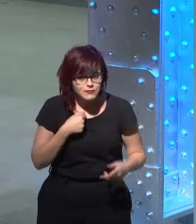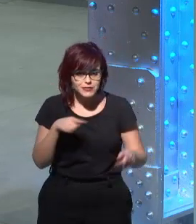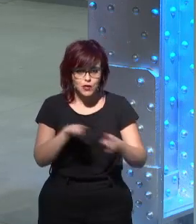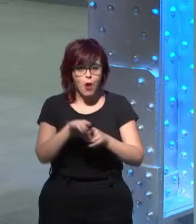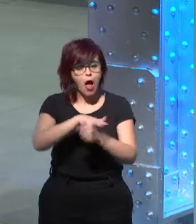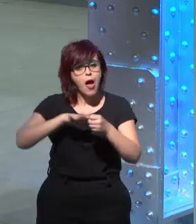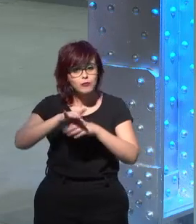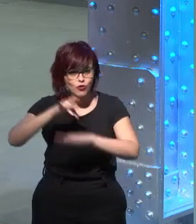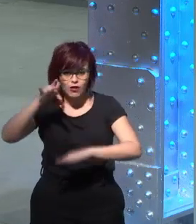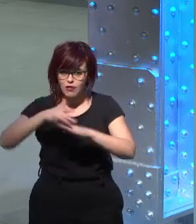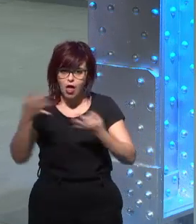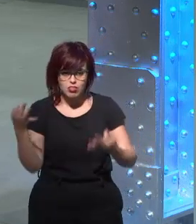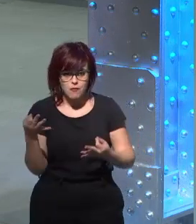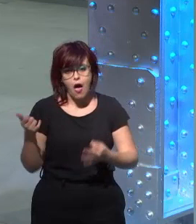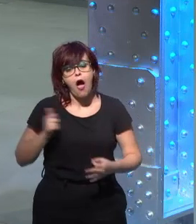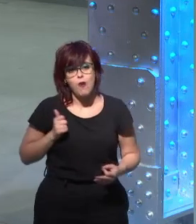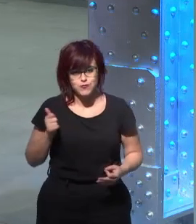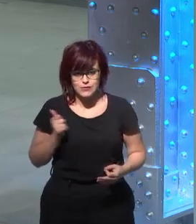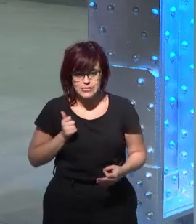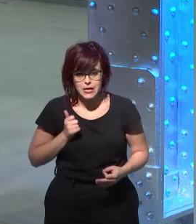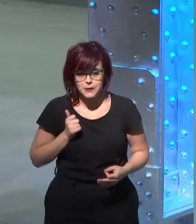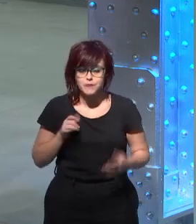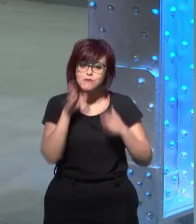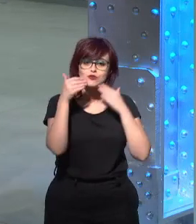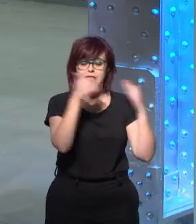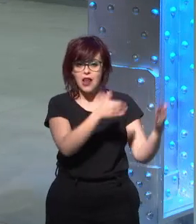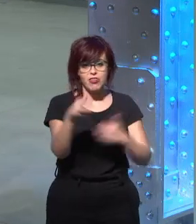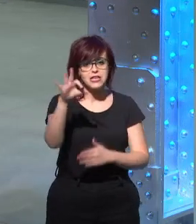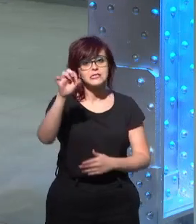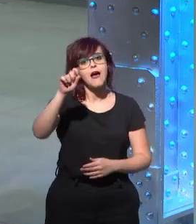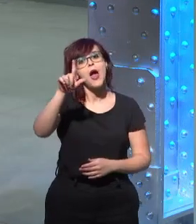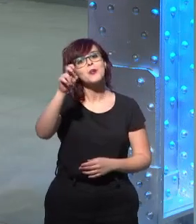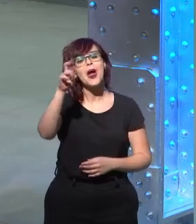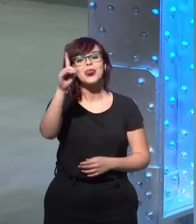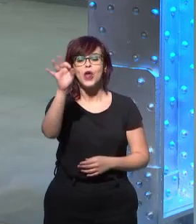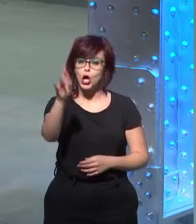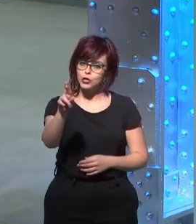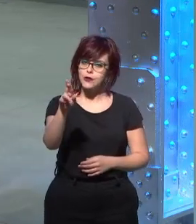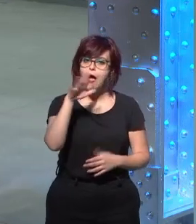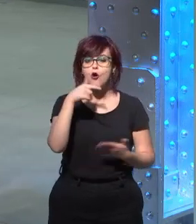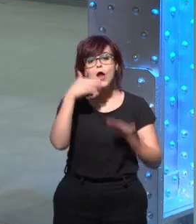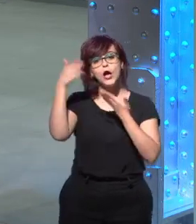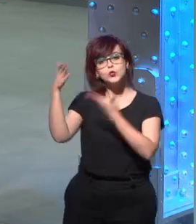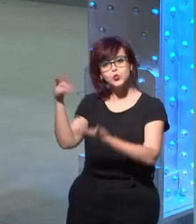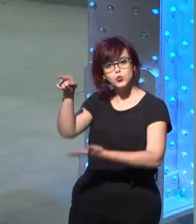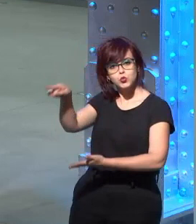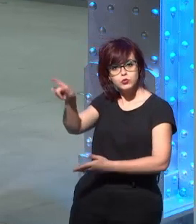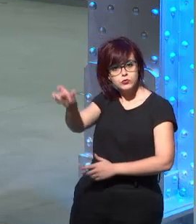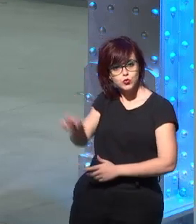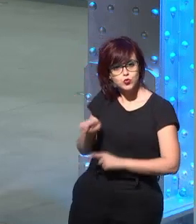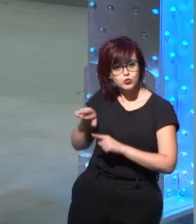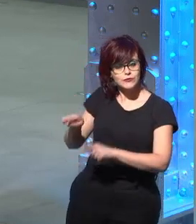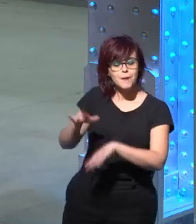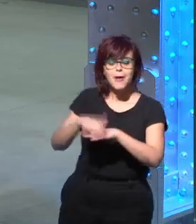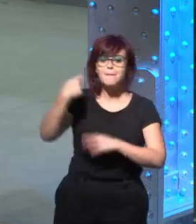la digitalización. Sin duda. Muchas gracias, Salvador. Es su turno, presidente de